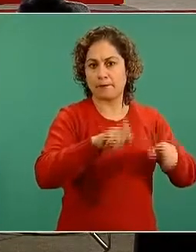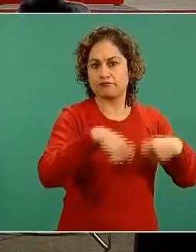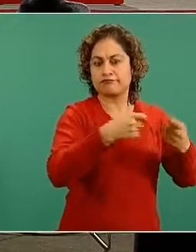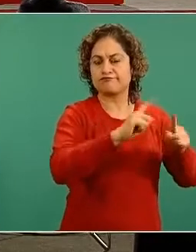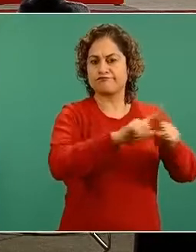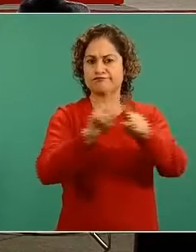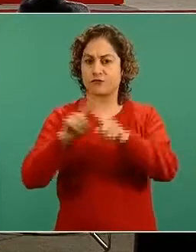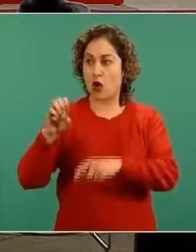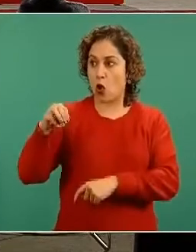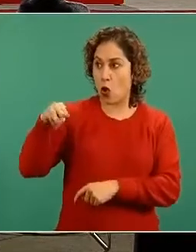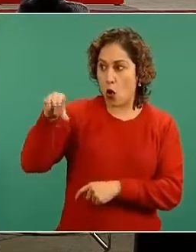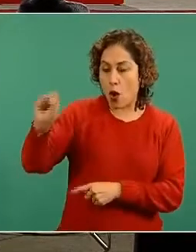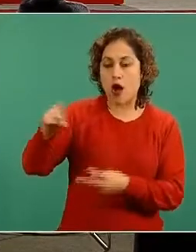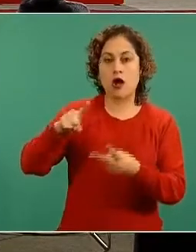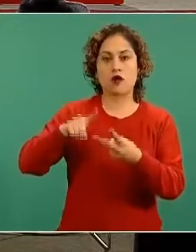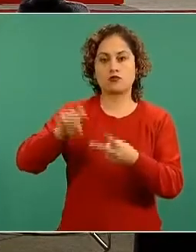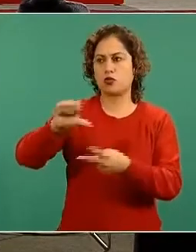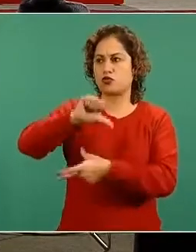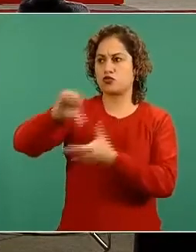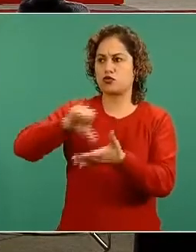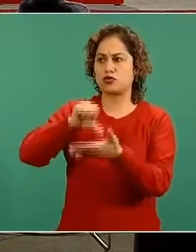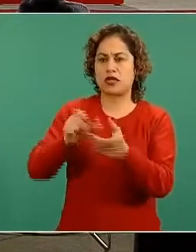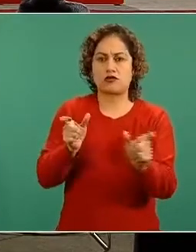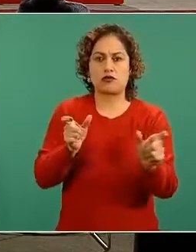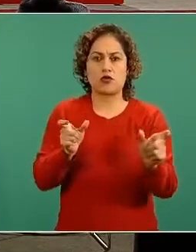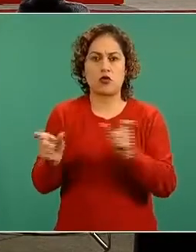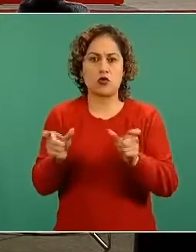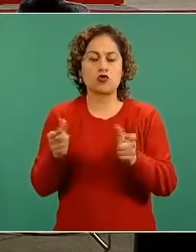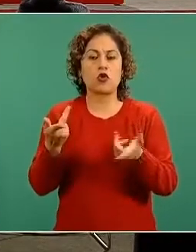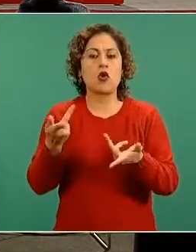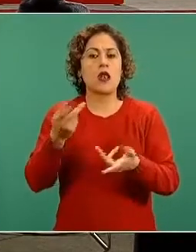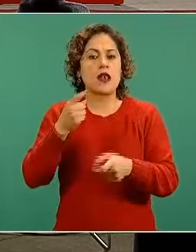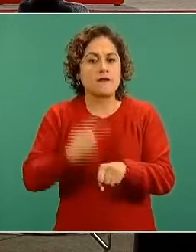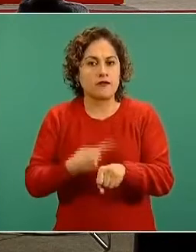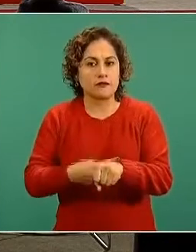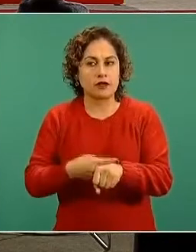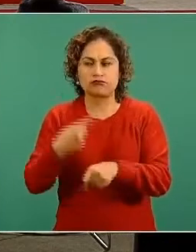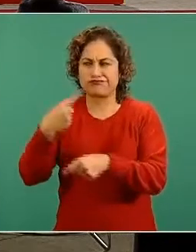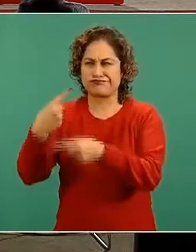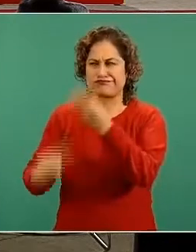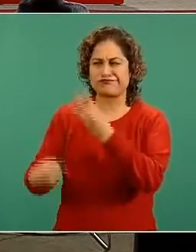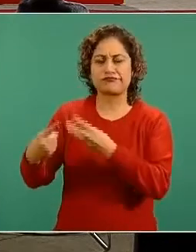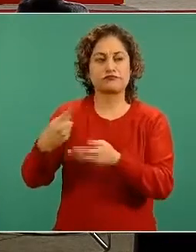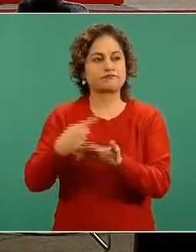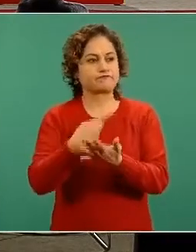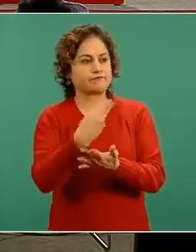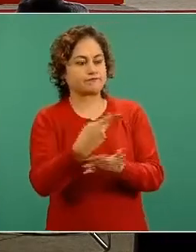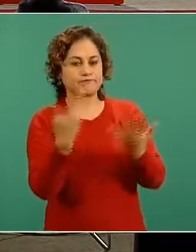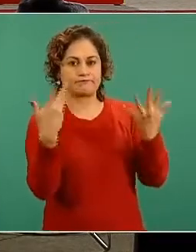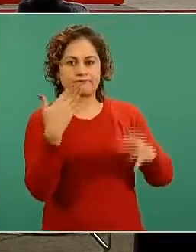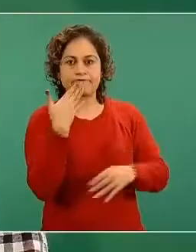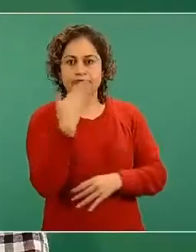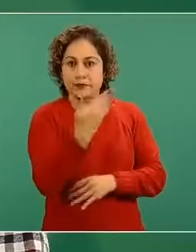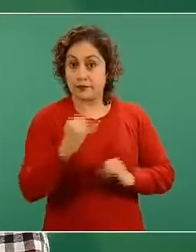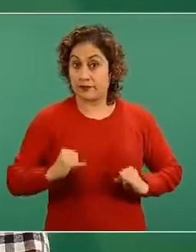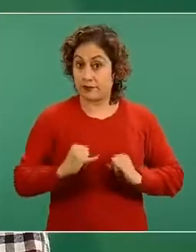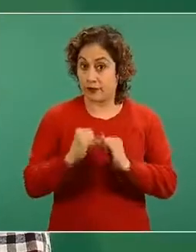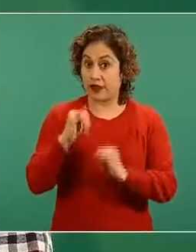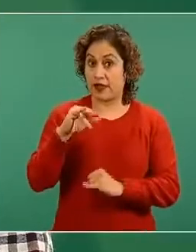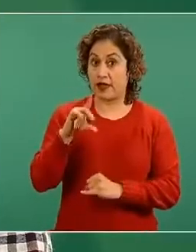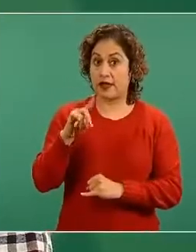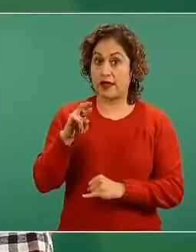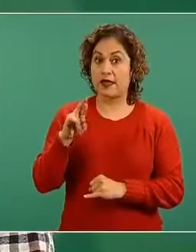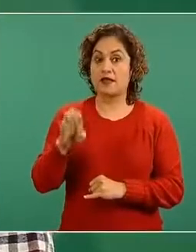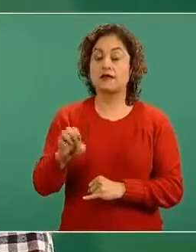de Enfermedades, para mantenerse al día con esta actividad. También el INDRE